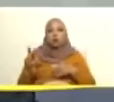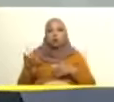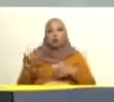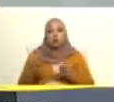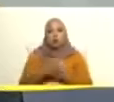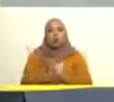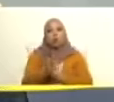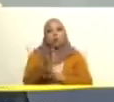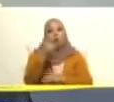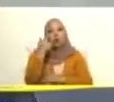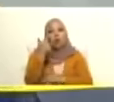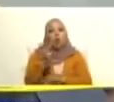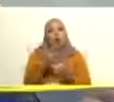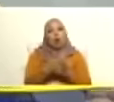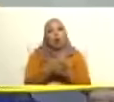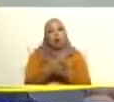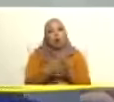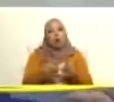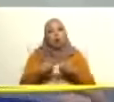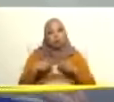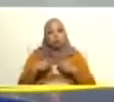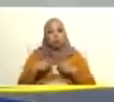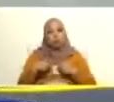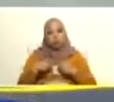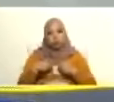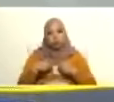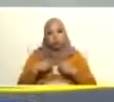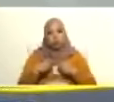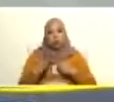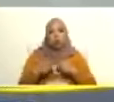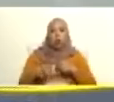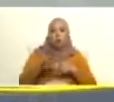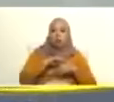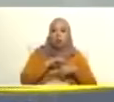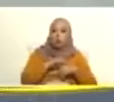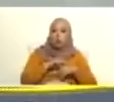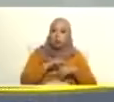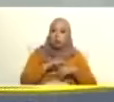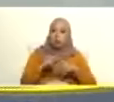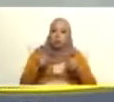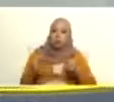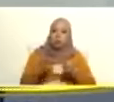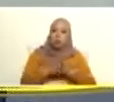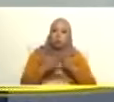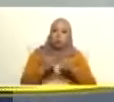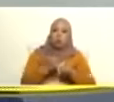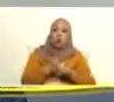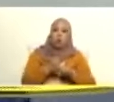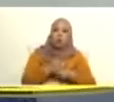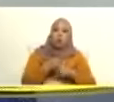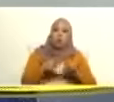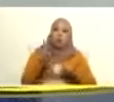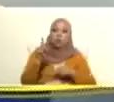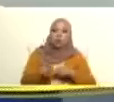las desviaciones, tanto de falsificación de documentación como también de no cumplimiento de todas las